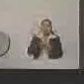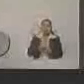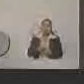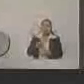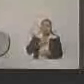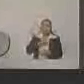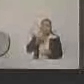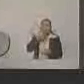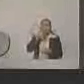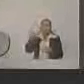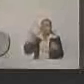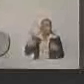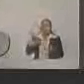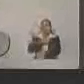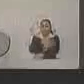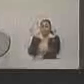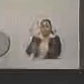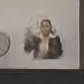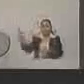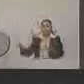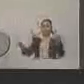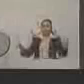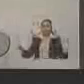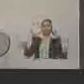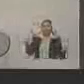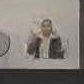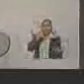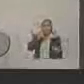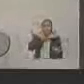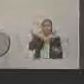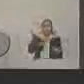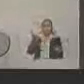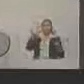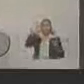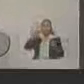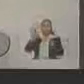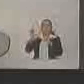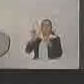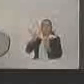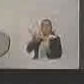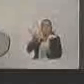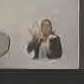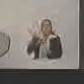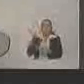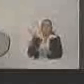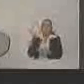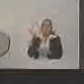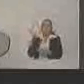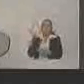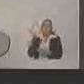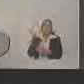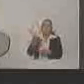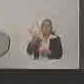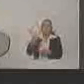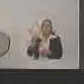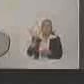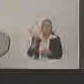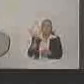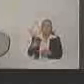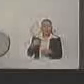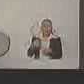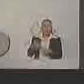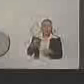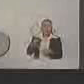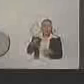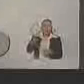pudieran arriesgar el intento, la vida, el honor por defenderse unos a los otros. Pero para ello es necesario un